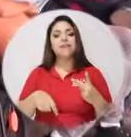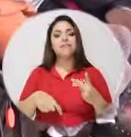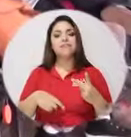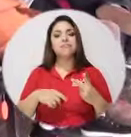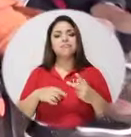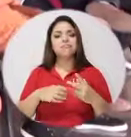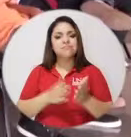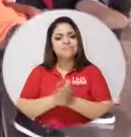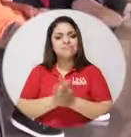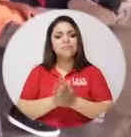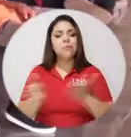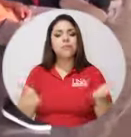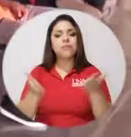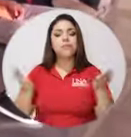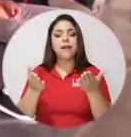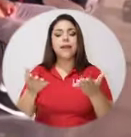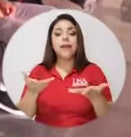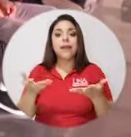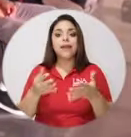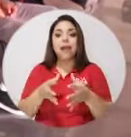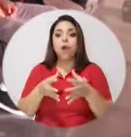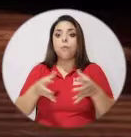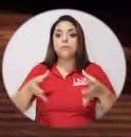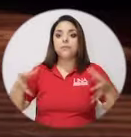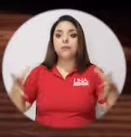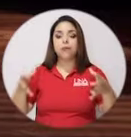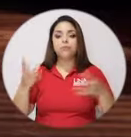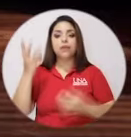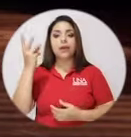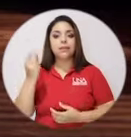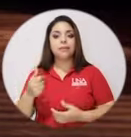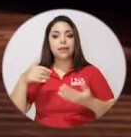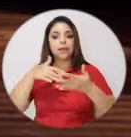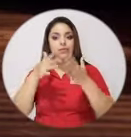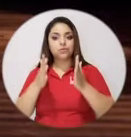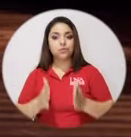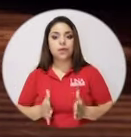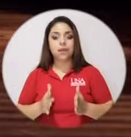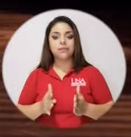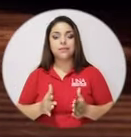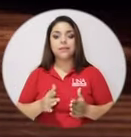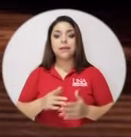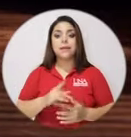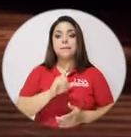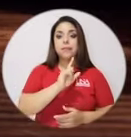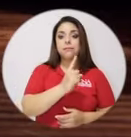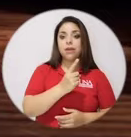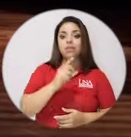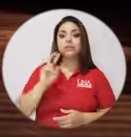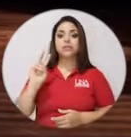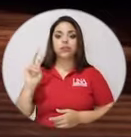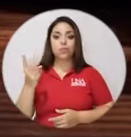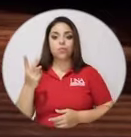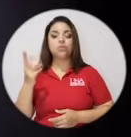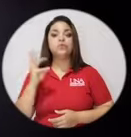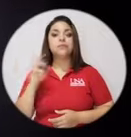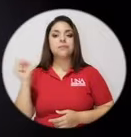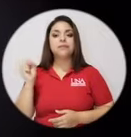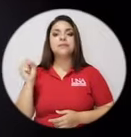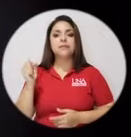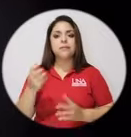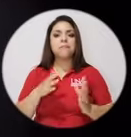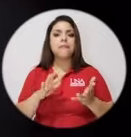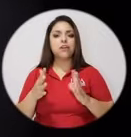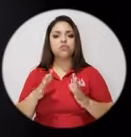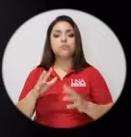de mucha motivación, es que aumentamos la cantidad de estudiantes entre el primero y el segundo ciclo, en